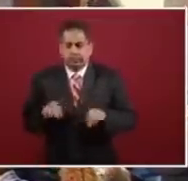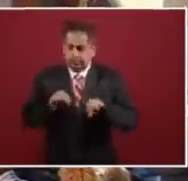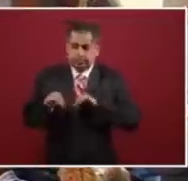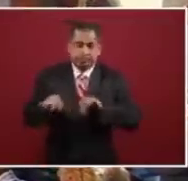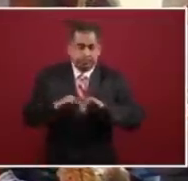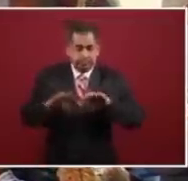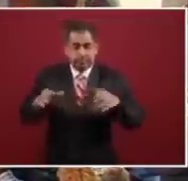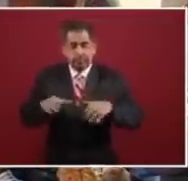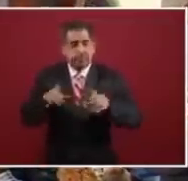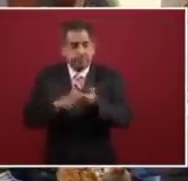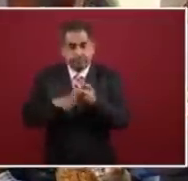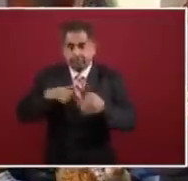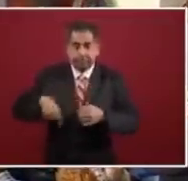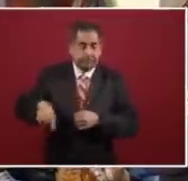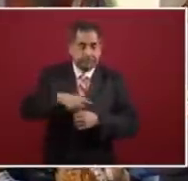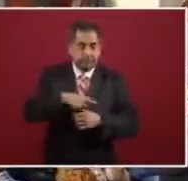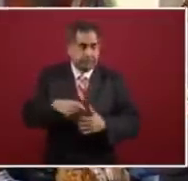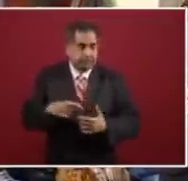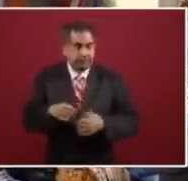trabajando.